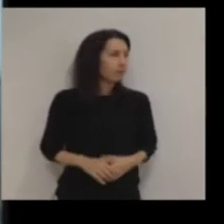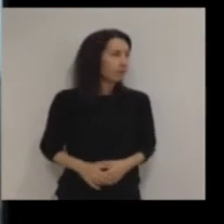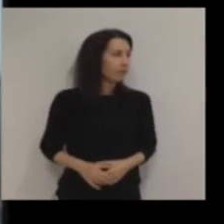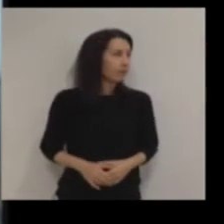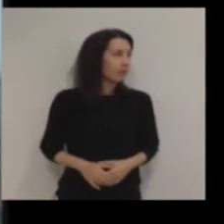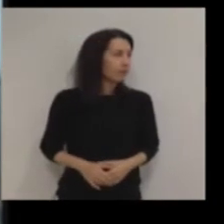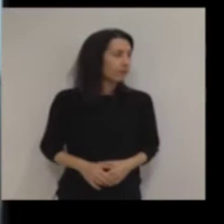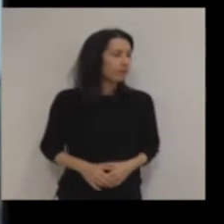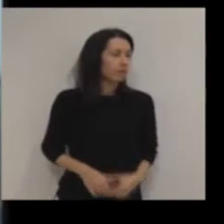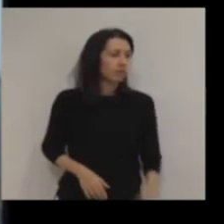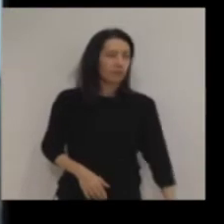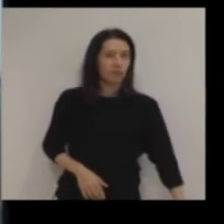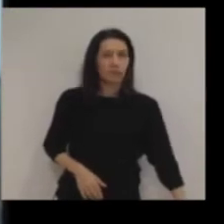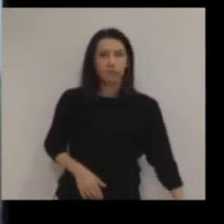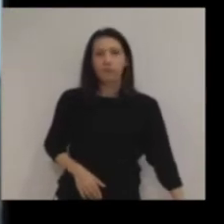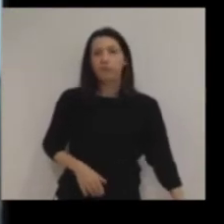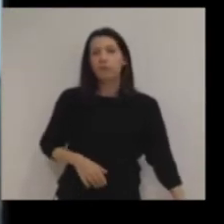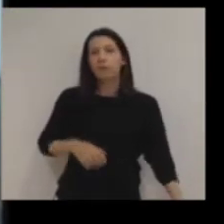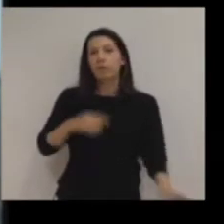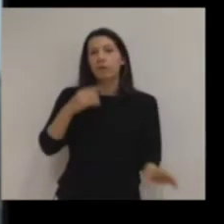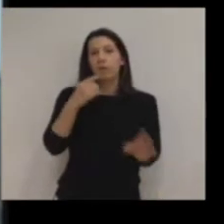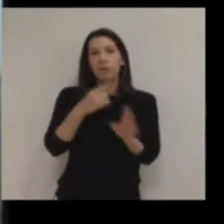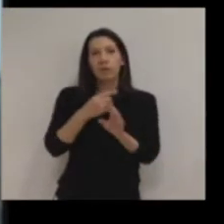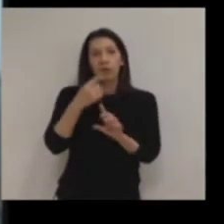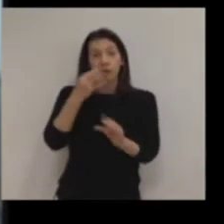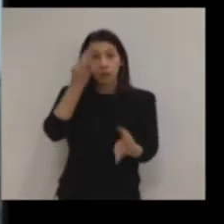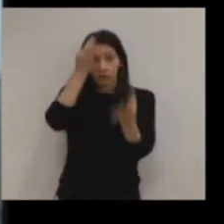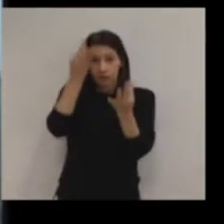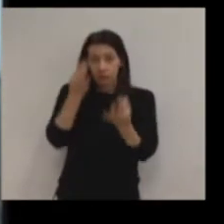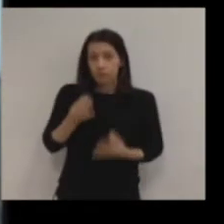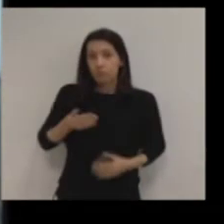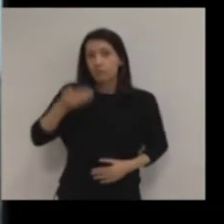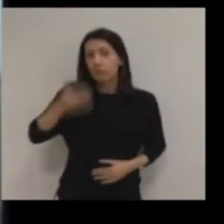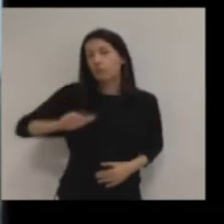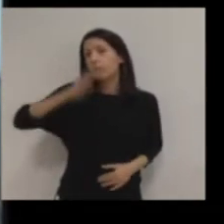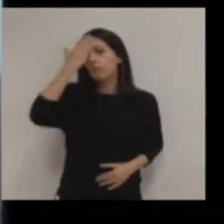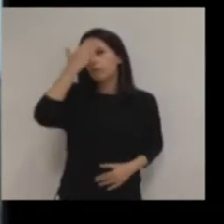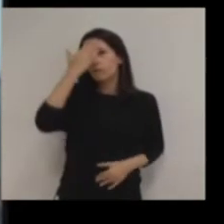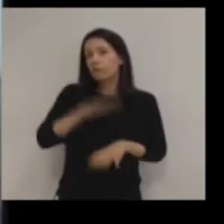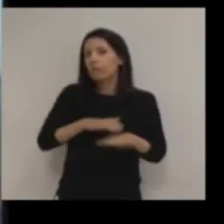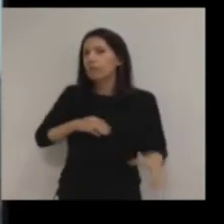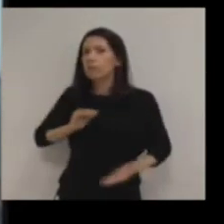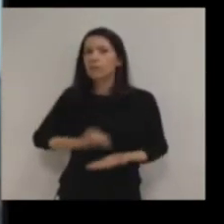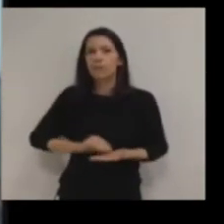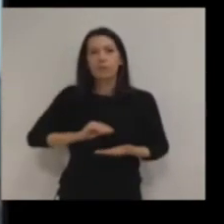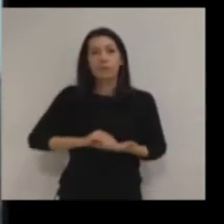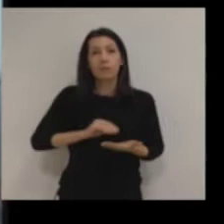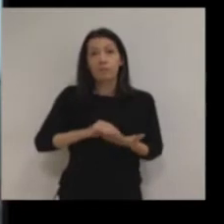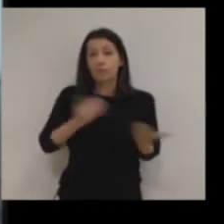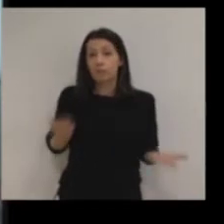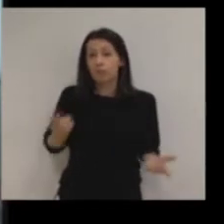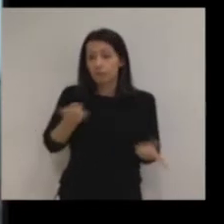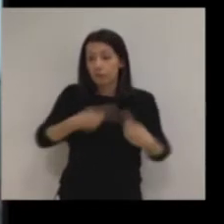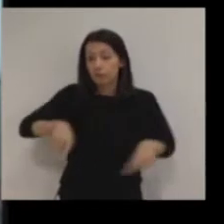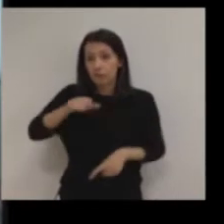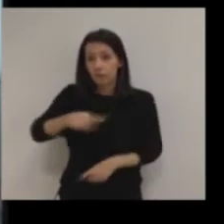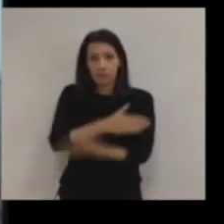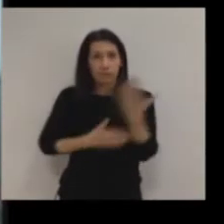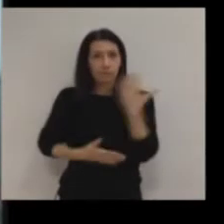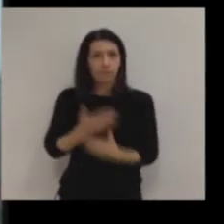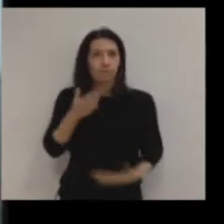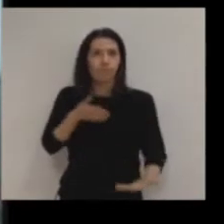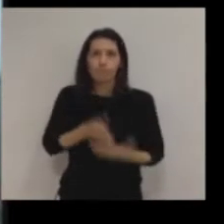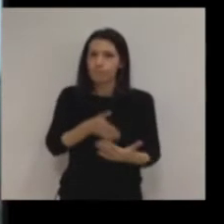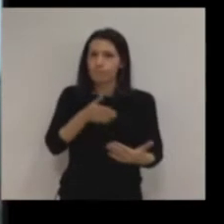Aquellos matices, los matices principales, se centran en la mayor parte de los casos en la inaccesibilidad